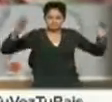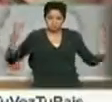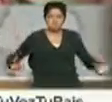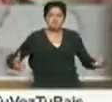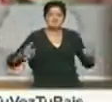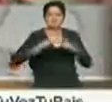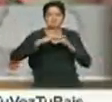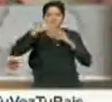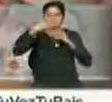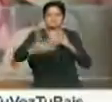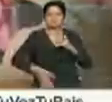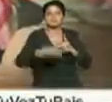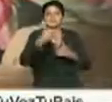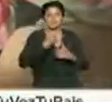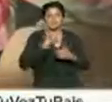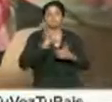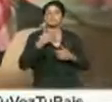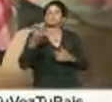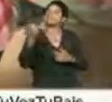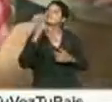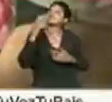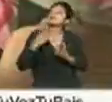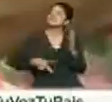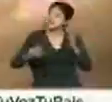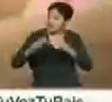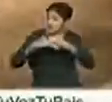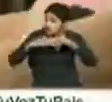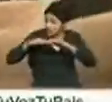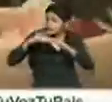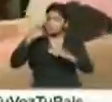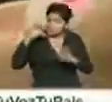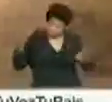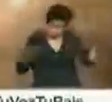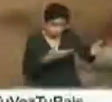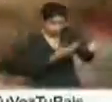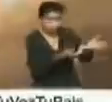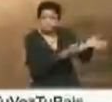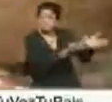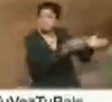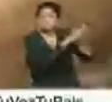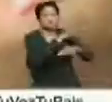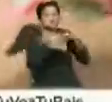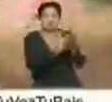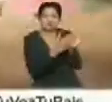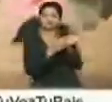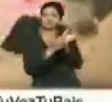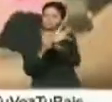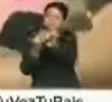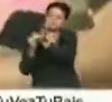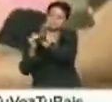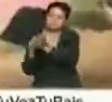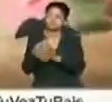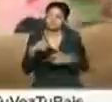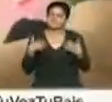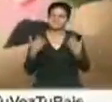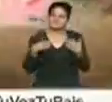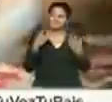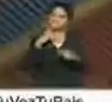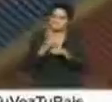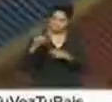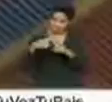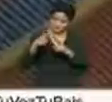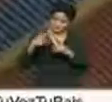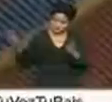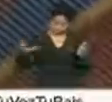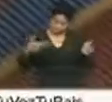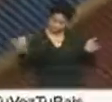Entonces vienen aquí y yo con mucho gusto los atiendo, les muestro todo, todo, todo. Yo me quedo feliz porque he hecho que conozcan